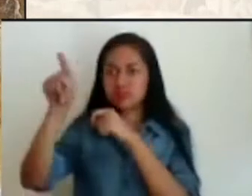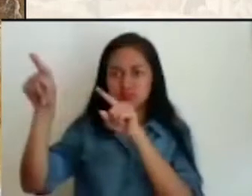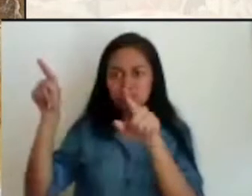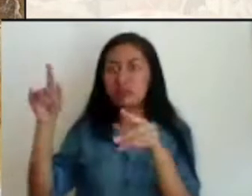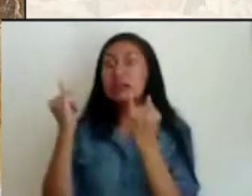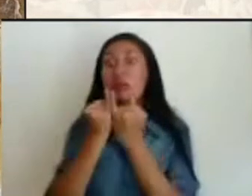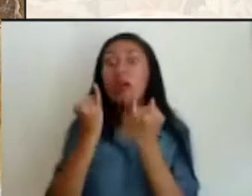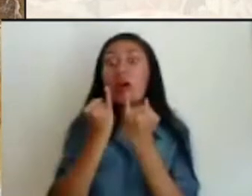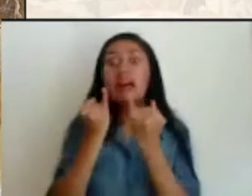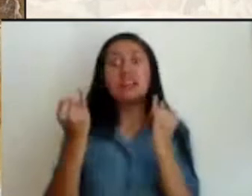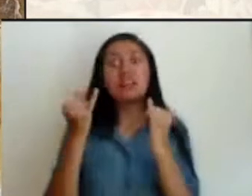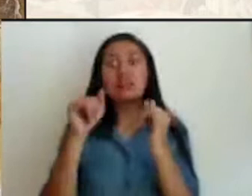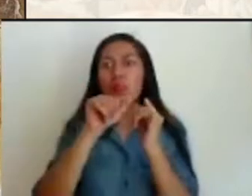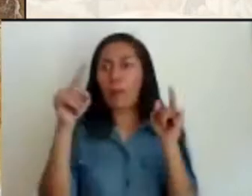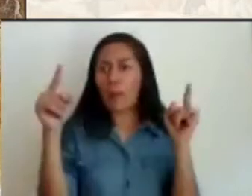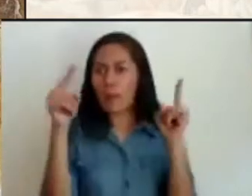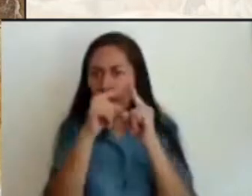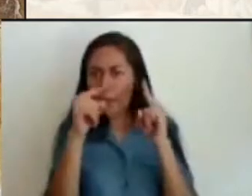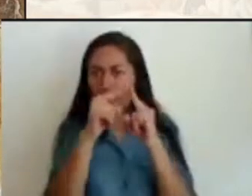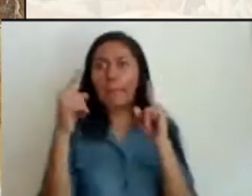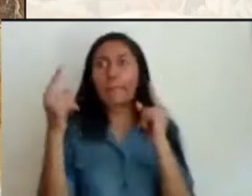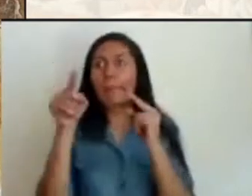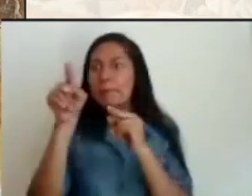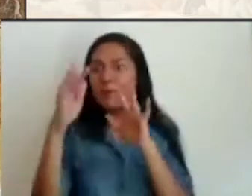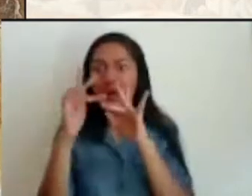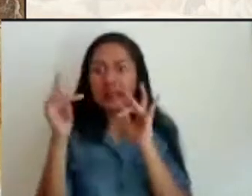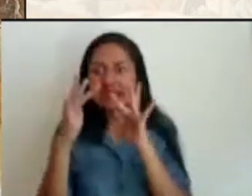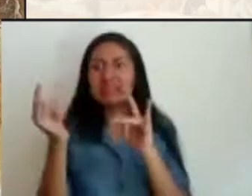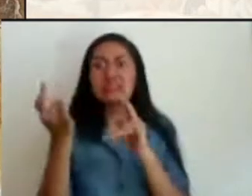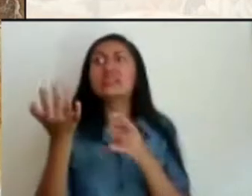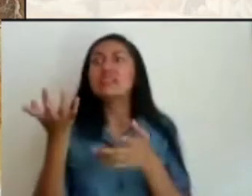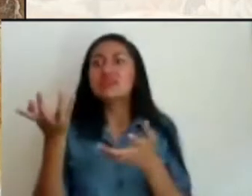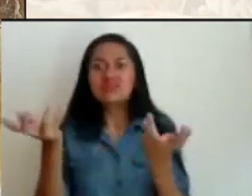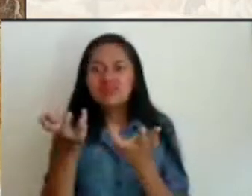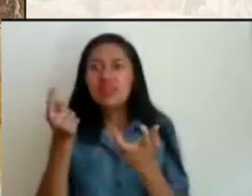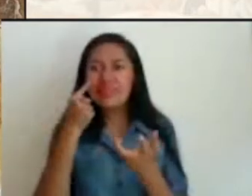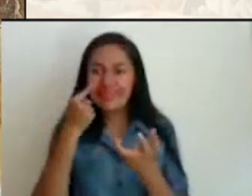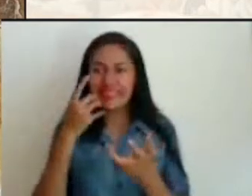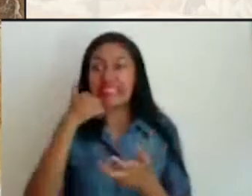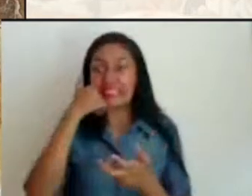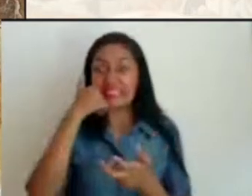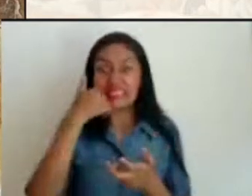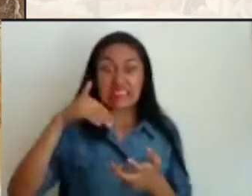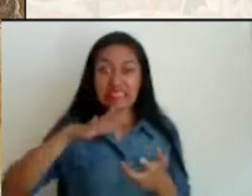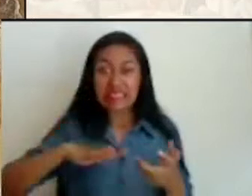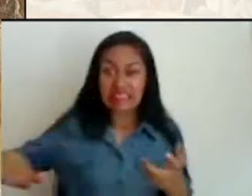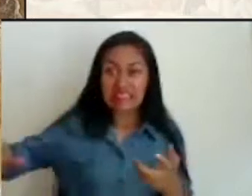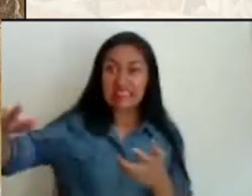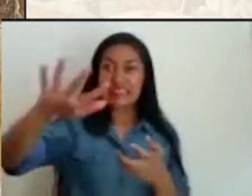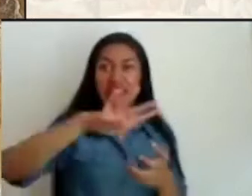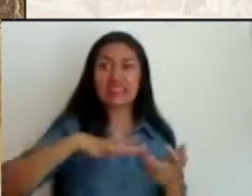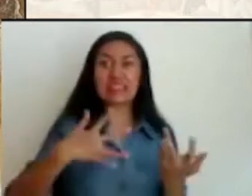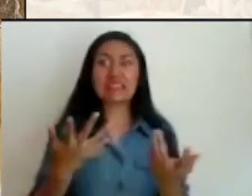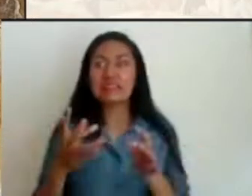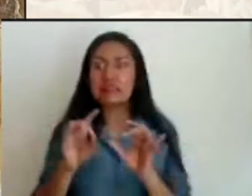como Francia, y tiene que ver con caminos de embajadores, en donde parece que estuvo muy inmiscuido el